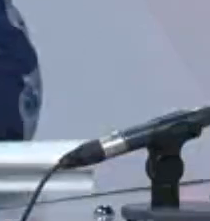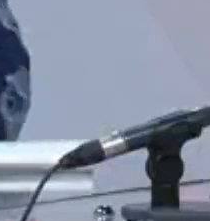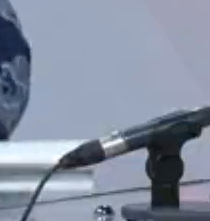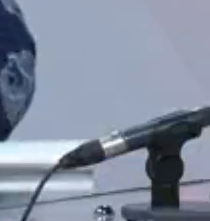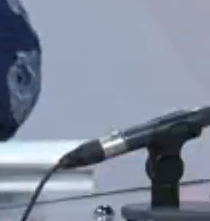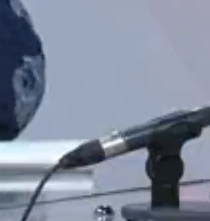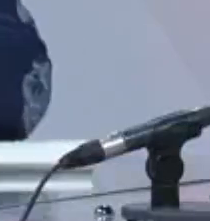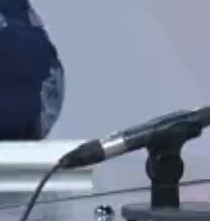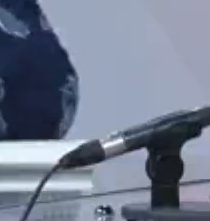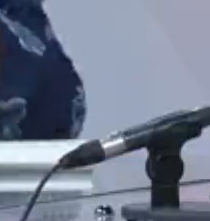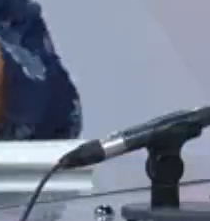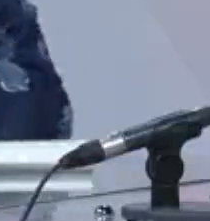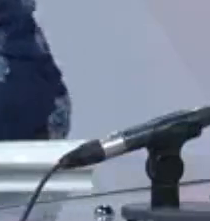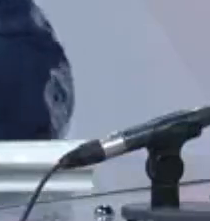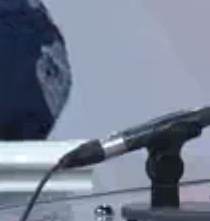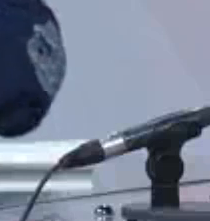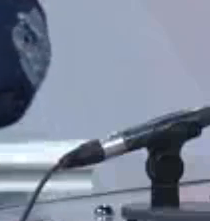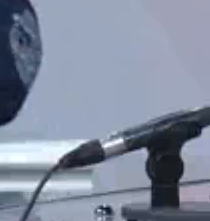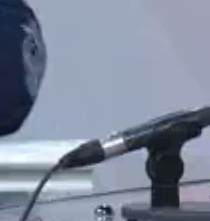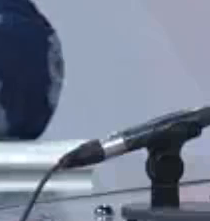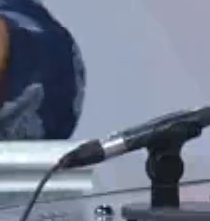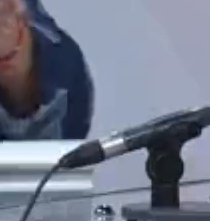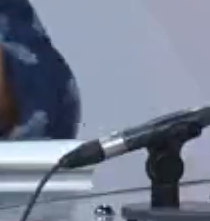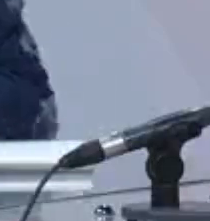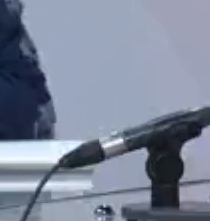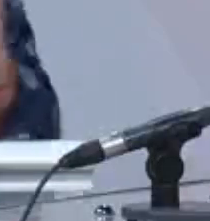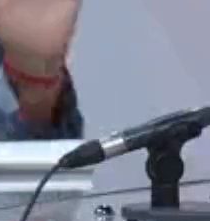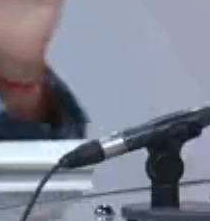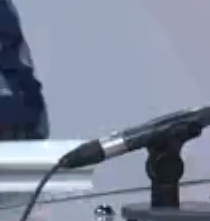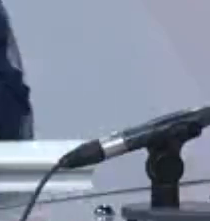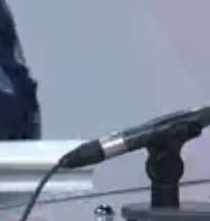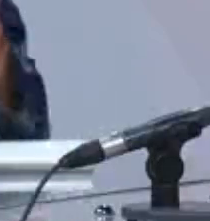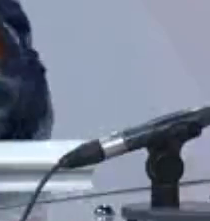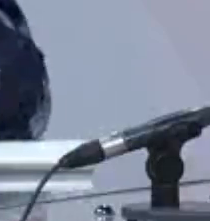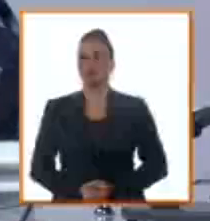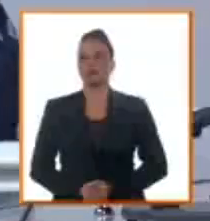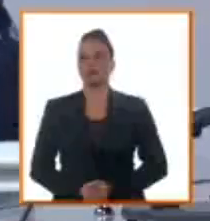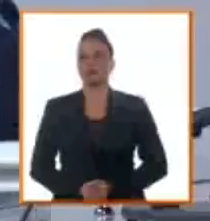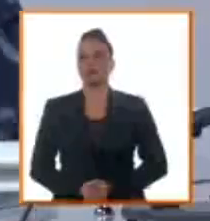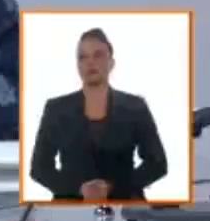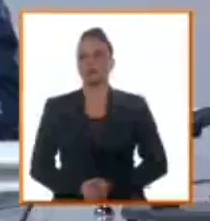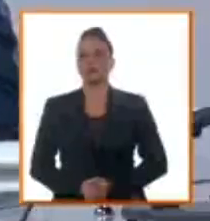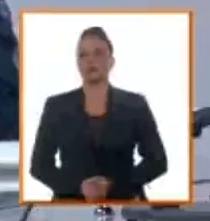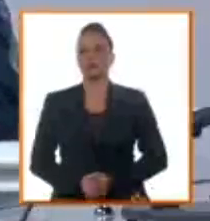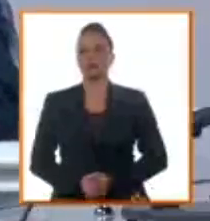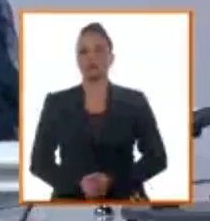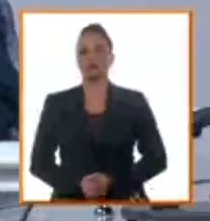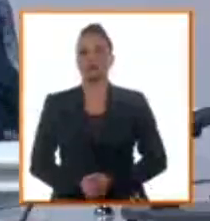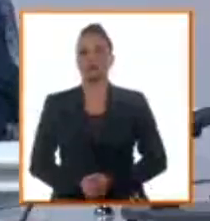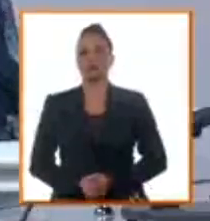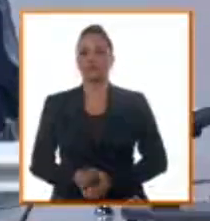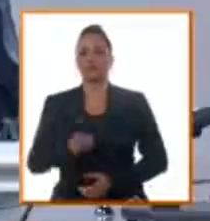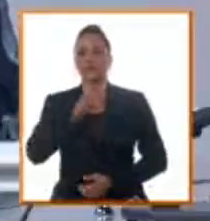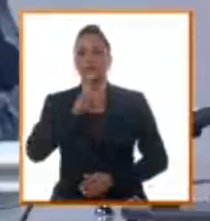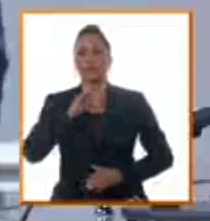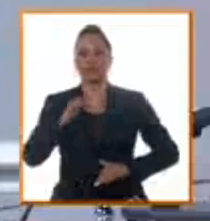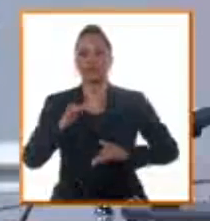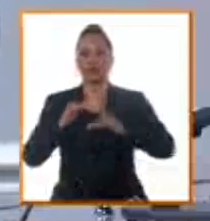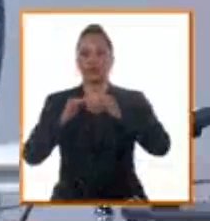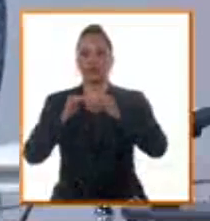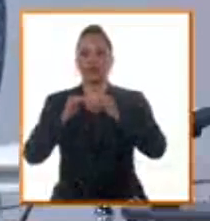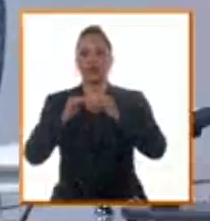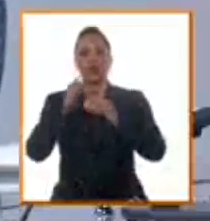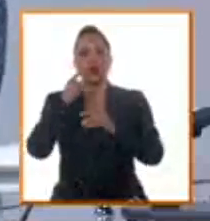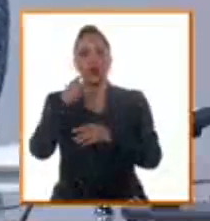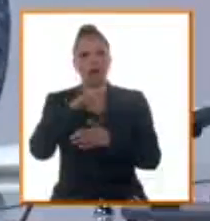voluntad hidráulica, que se hicieron tantas presas, pues que no había ninguna razón para que se produjeran inundaciones de este tipo. Digo la lectura